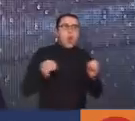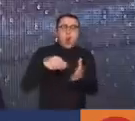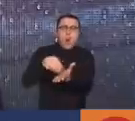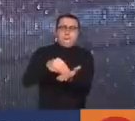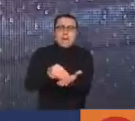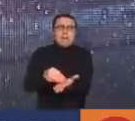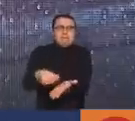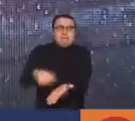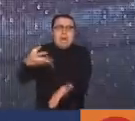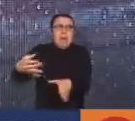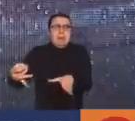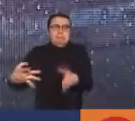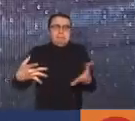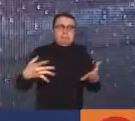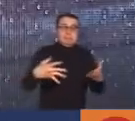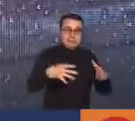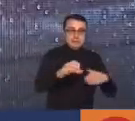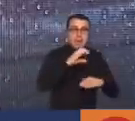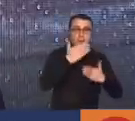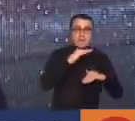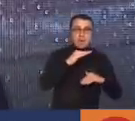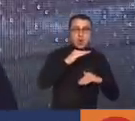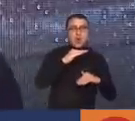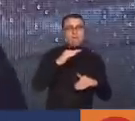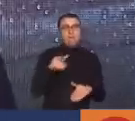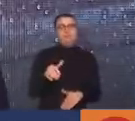mucho más